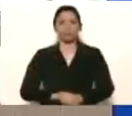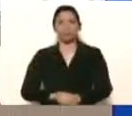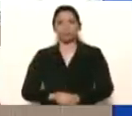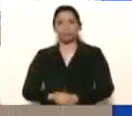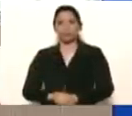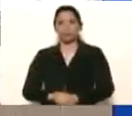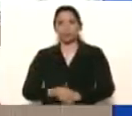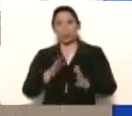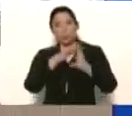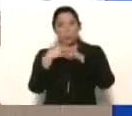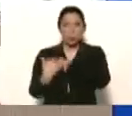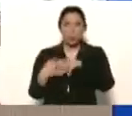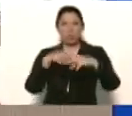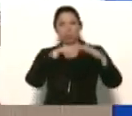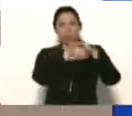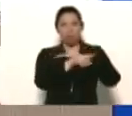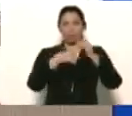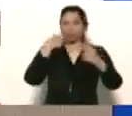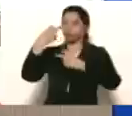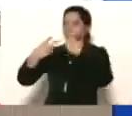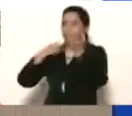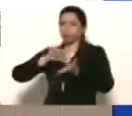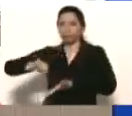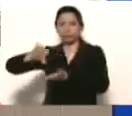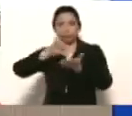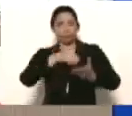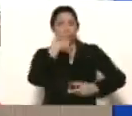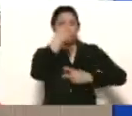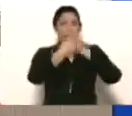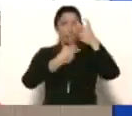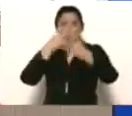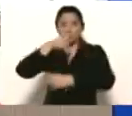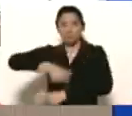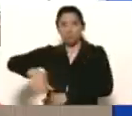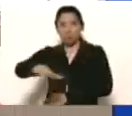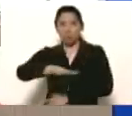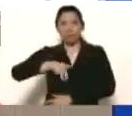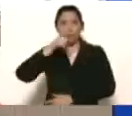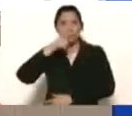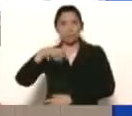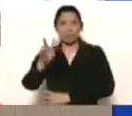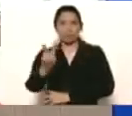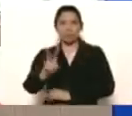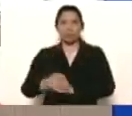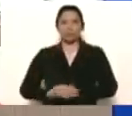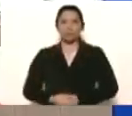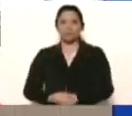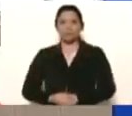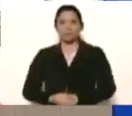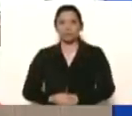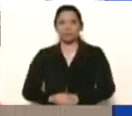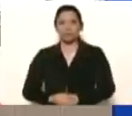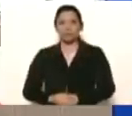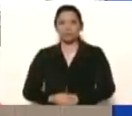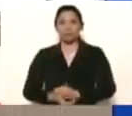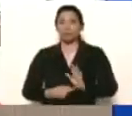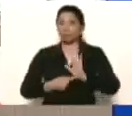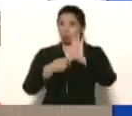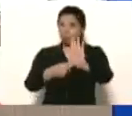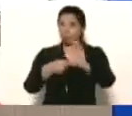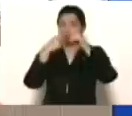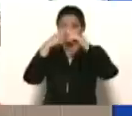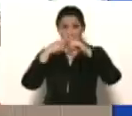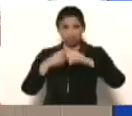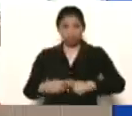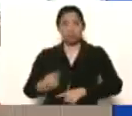barrio por barrio ciudad por ciudad visitando a todo el pueblo de venezuela luego lo voy a mostrar unas cifras que publicó